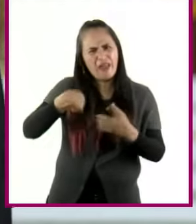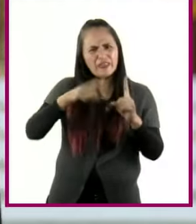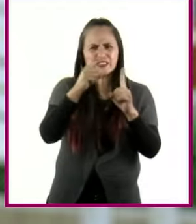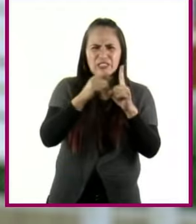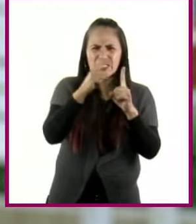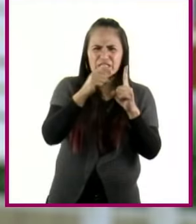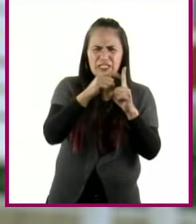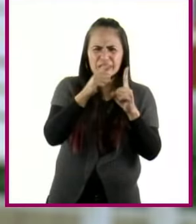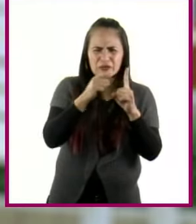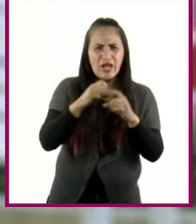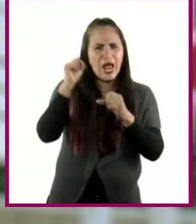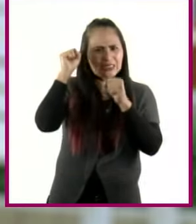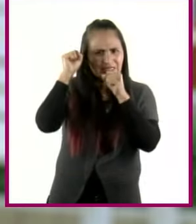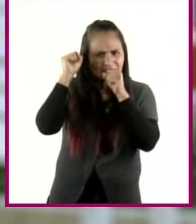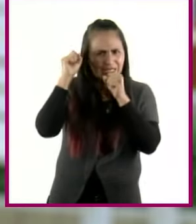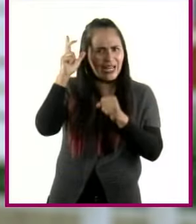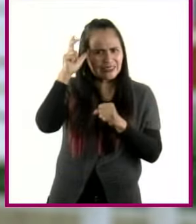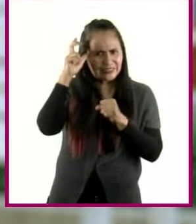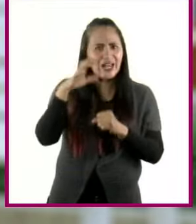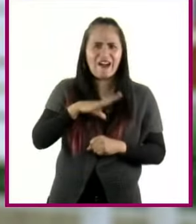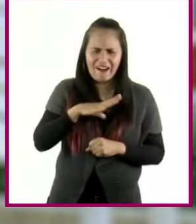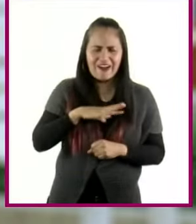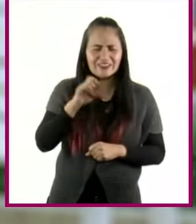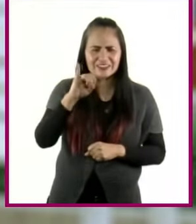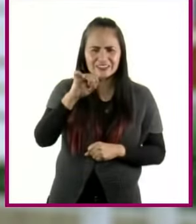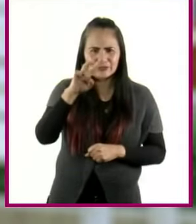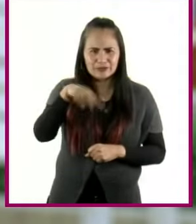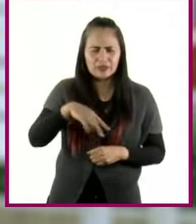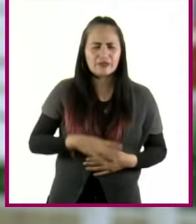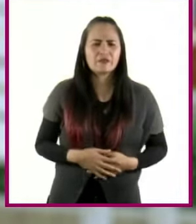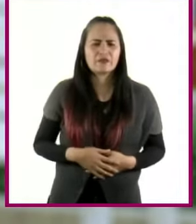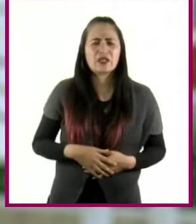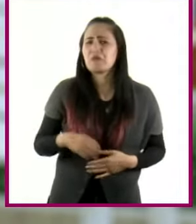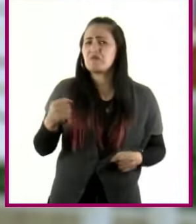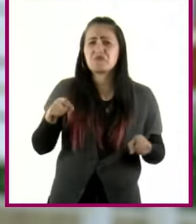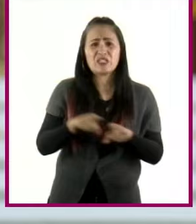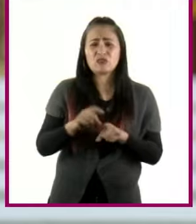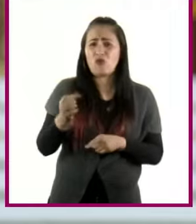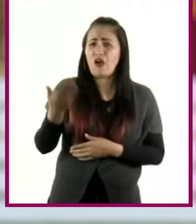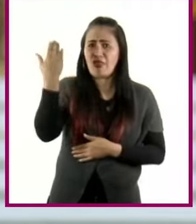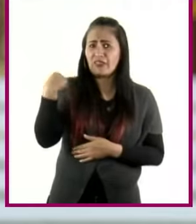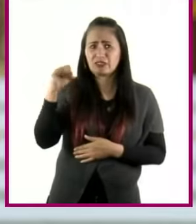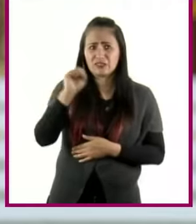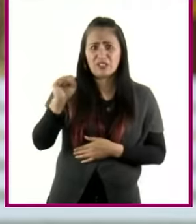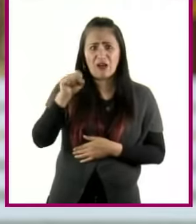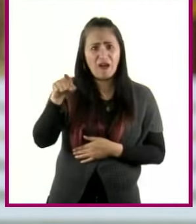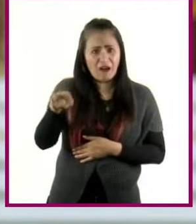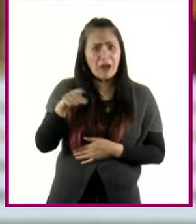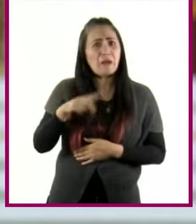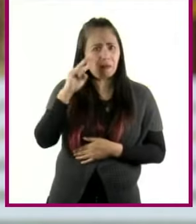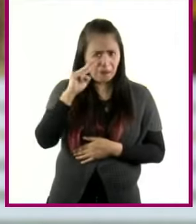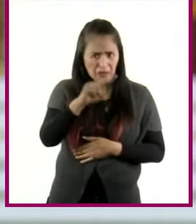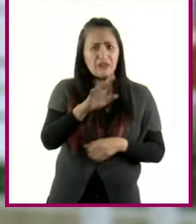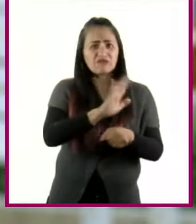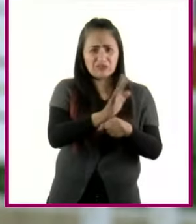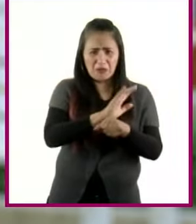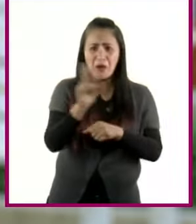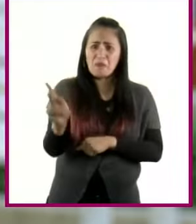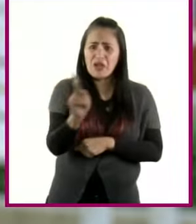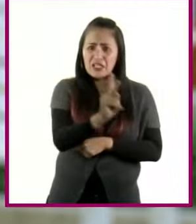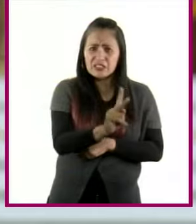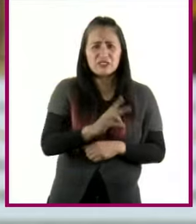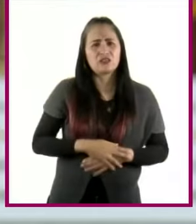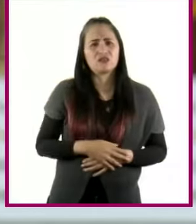Bugs Bunny. Y la otra película que vi el fin de semana trataba más o menos de lo mismo. ¿Ah, sí? ¿Y cuál era?